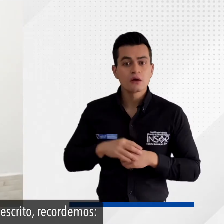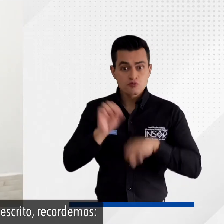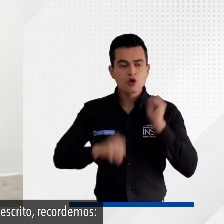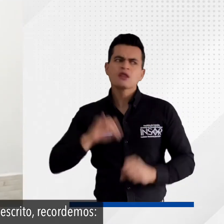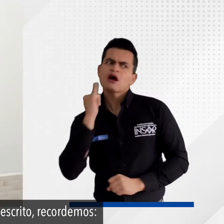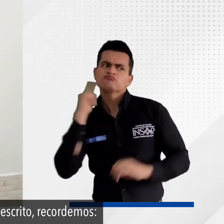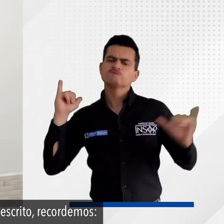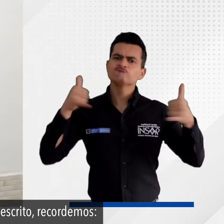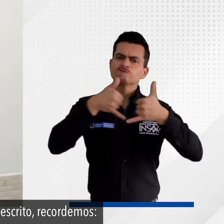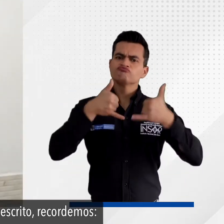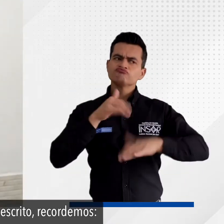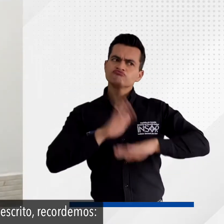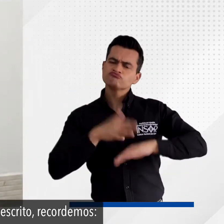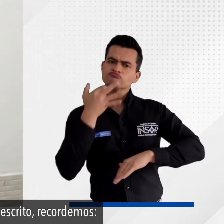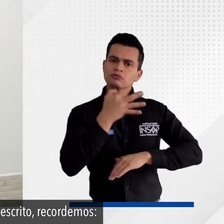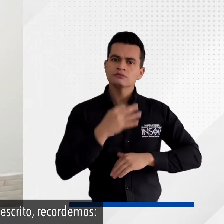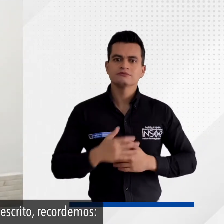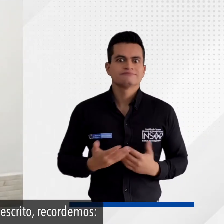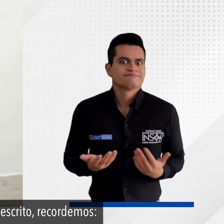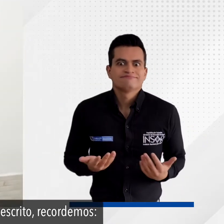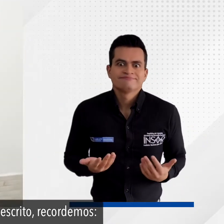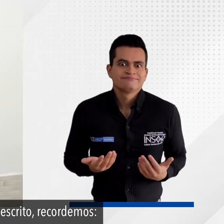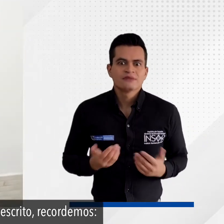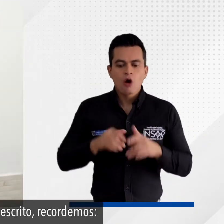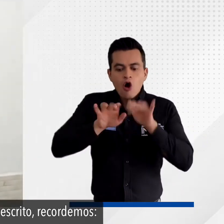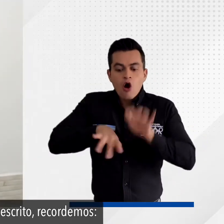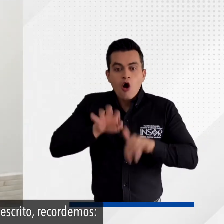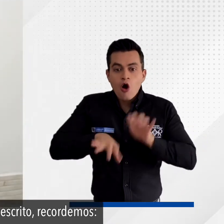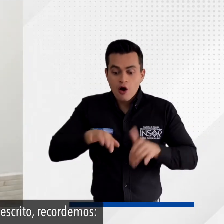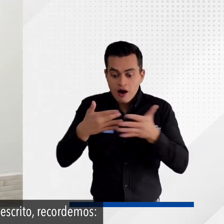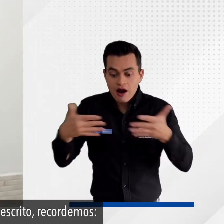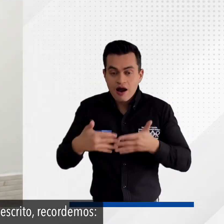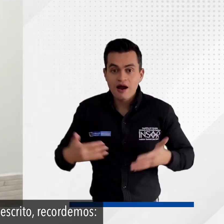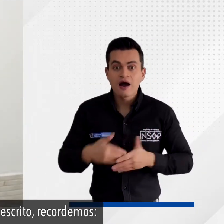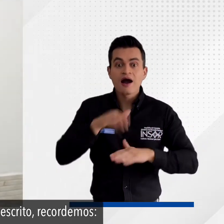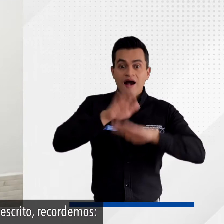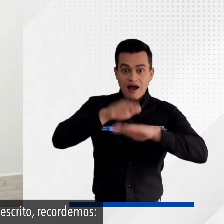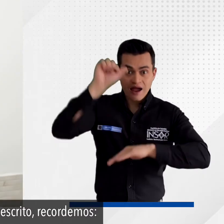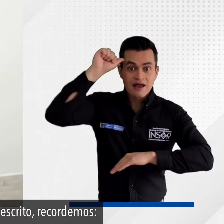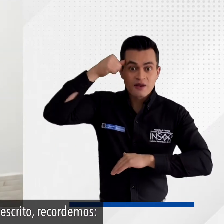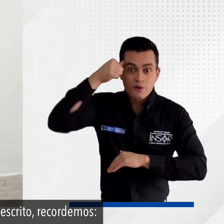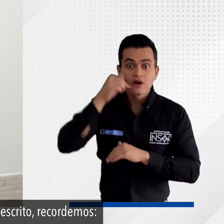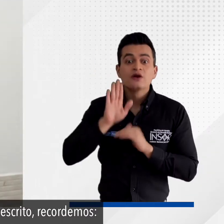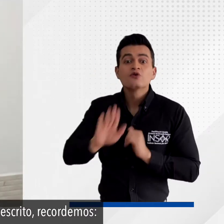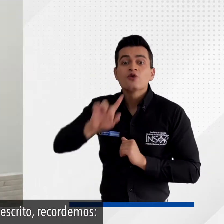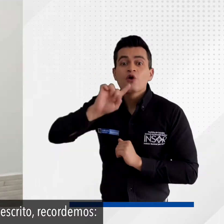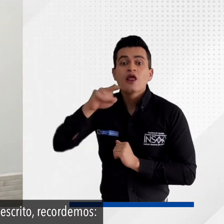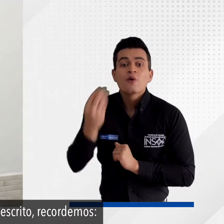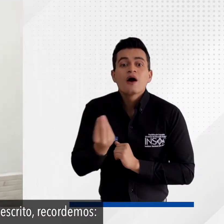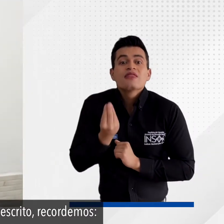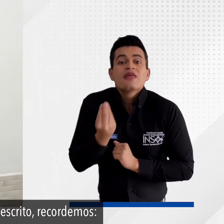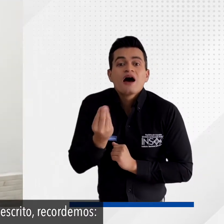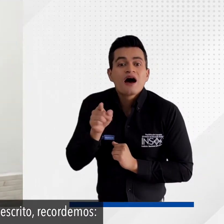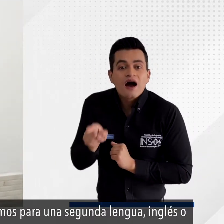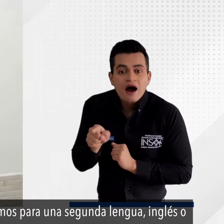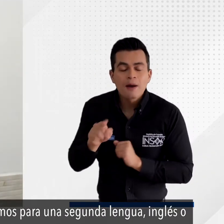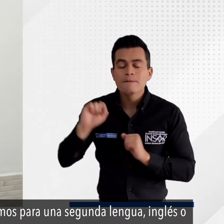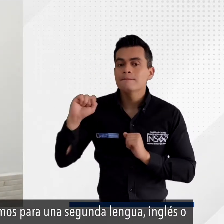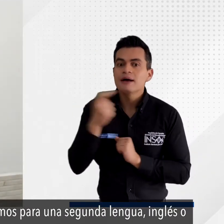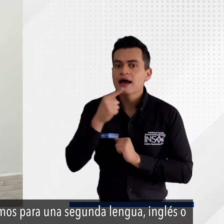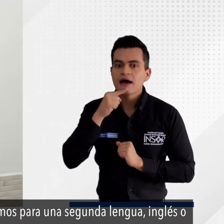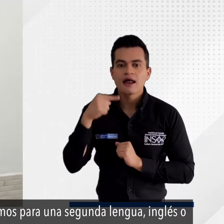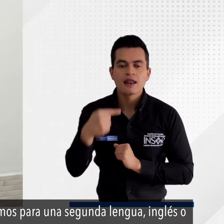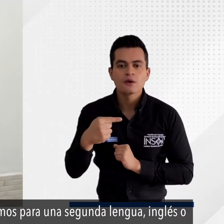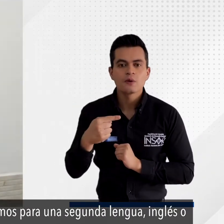posibilidad. Por lo tanto, si lo hacemos por escrito, recordemos, esta es una lengua natural, es su primera lengua, de